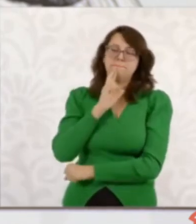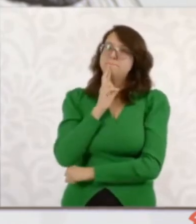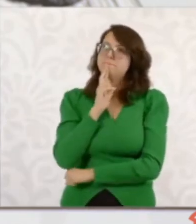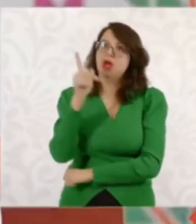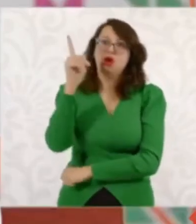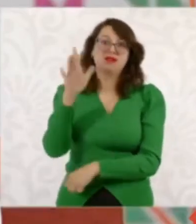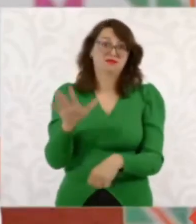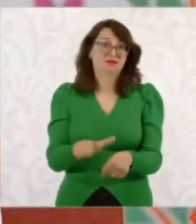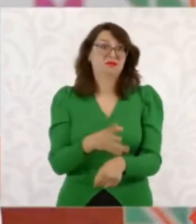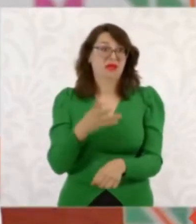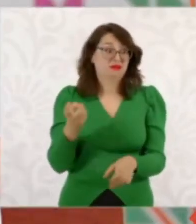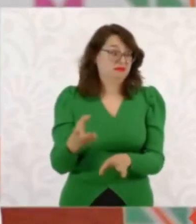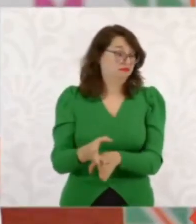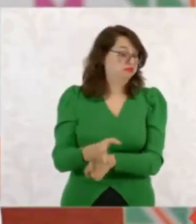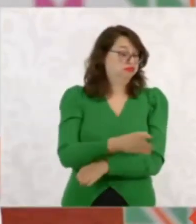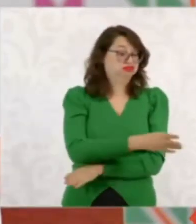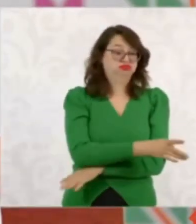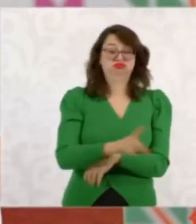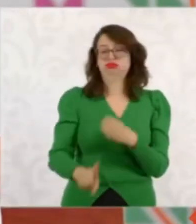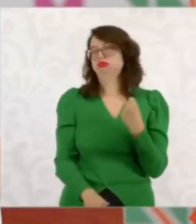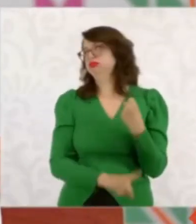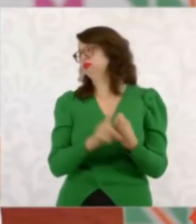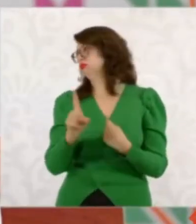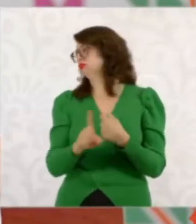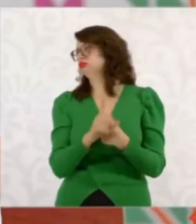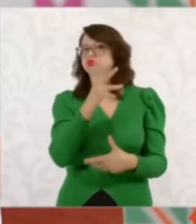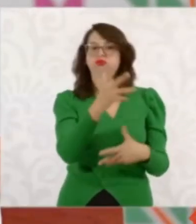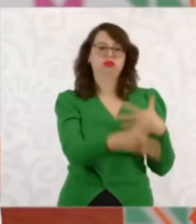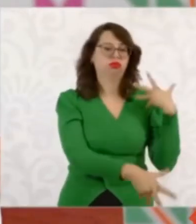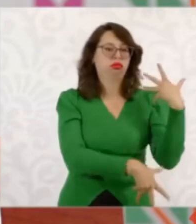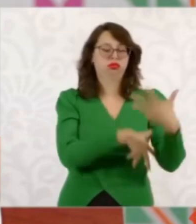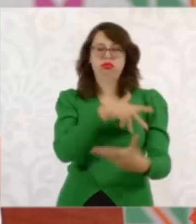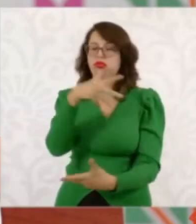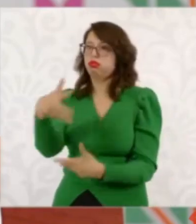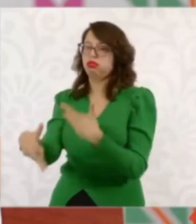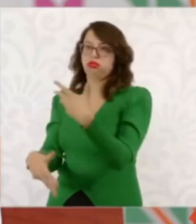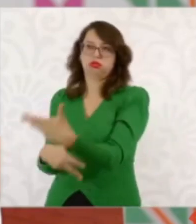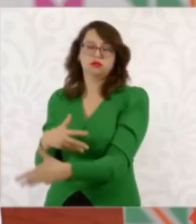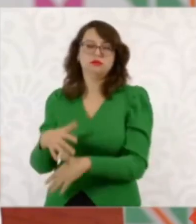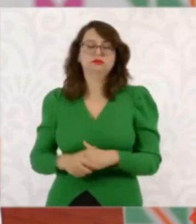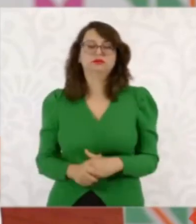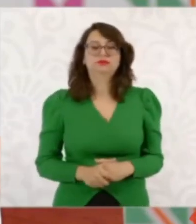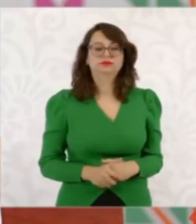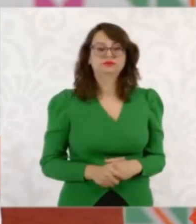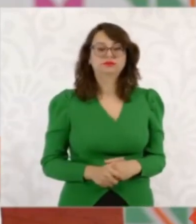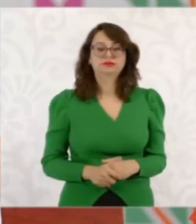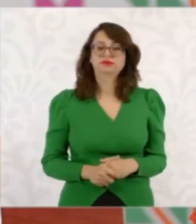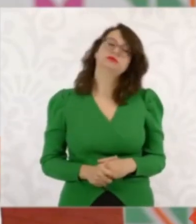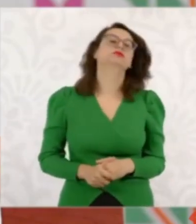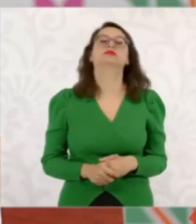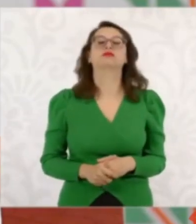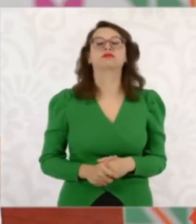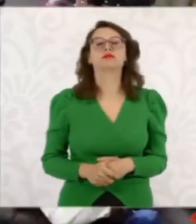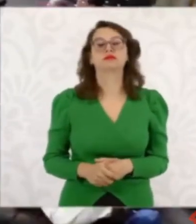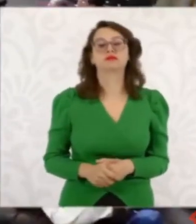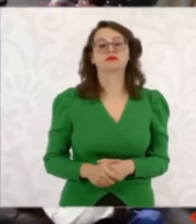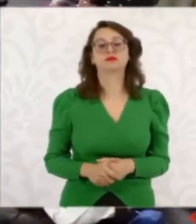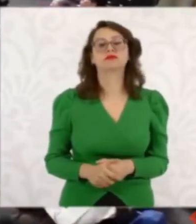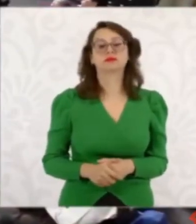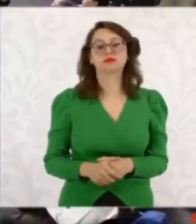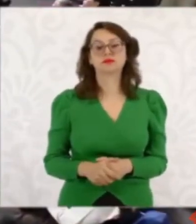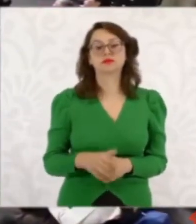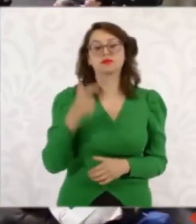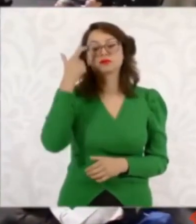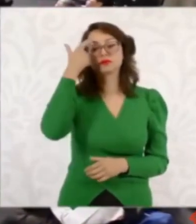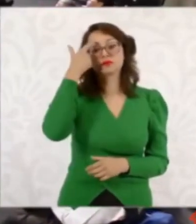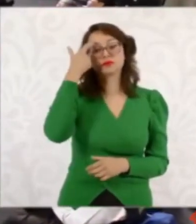que se tuvieron que ir solventando en el proceso. Es muy distinto a cuando se licitan las